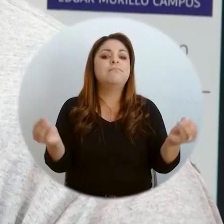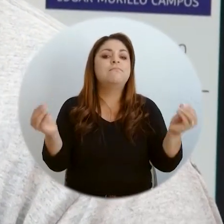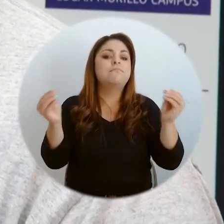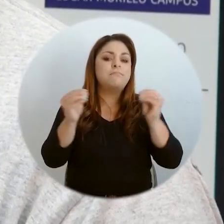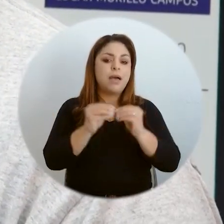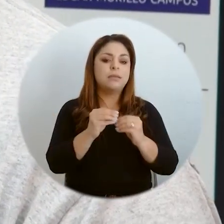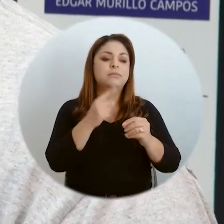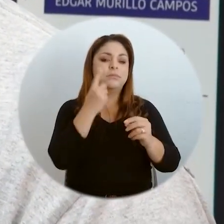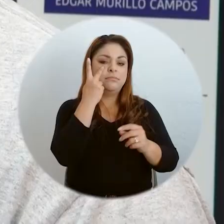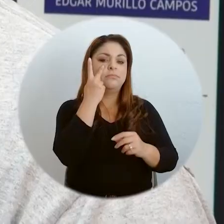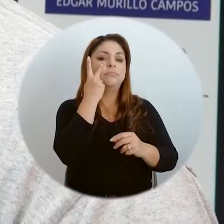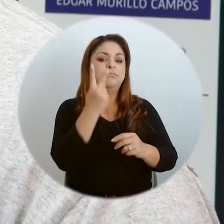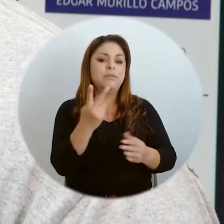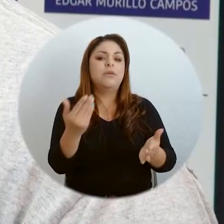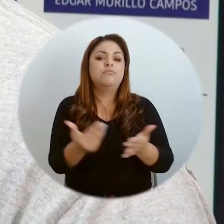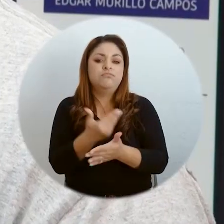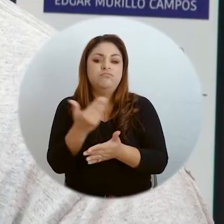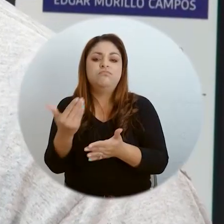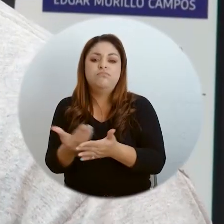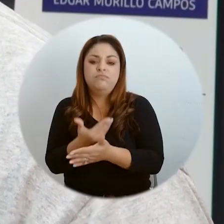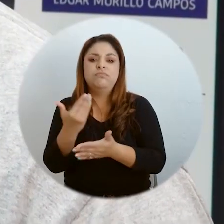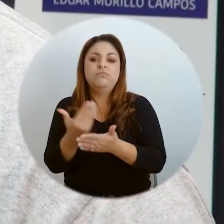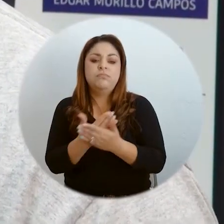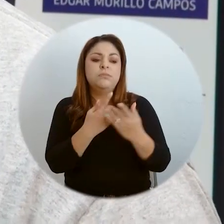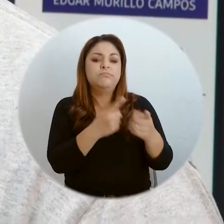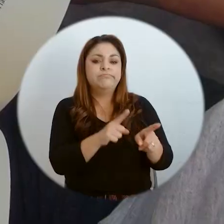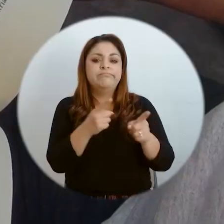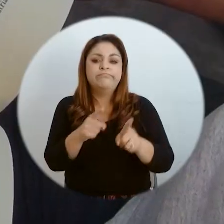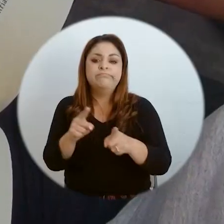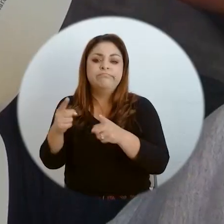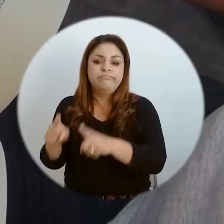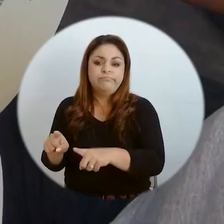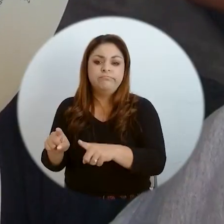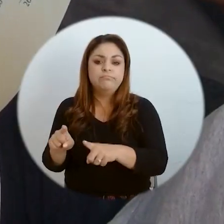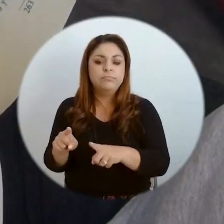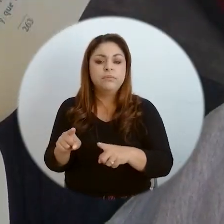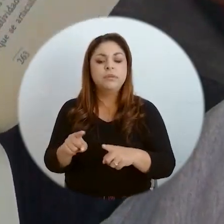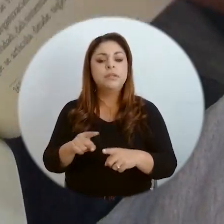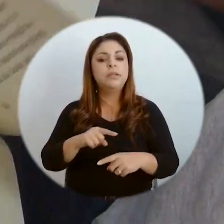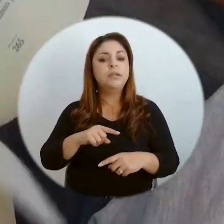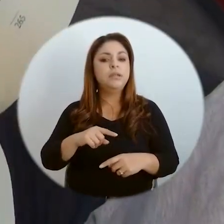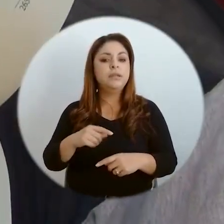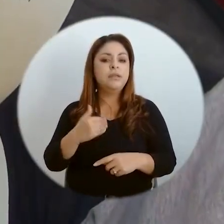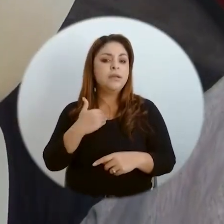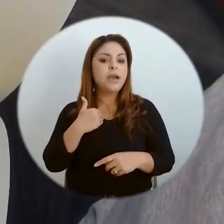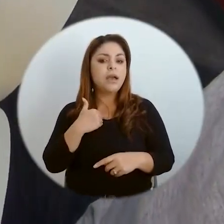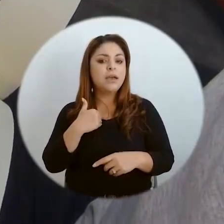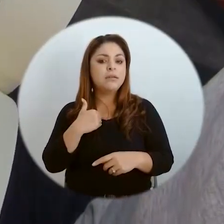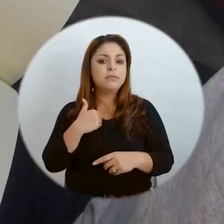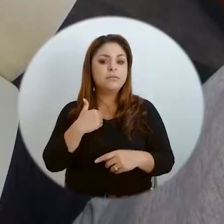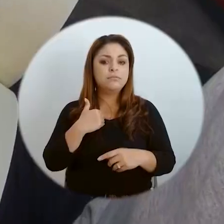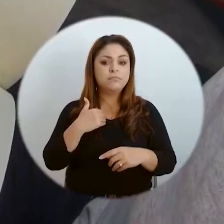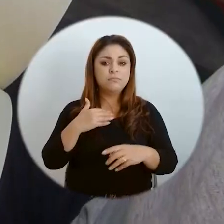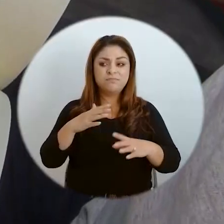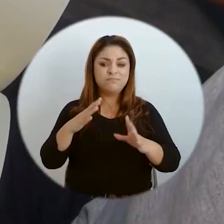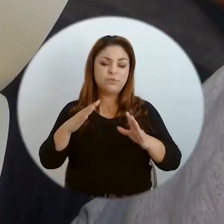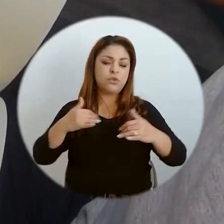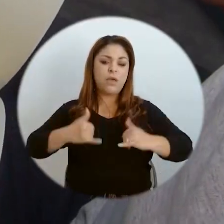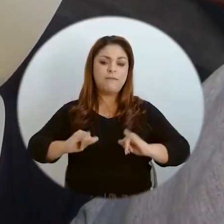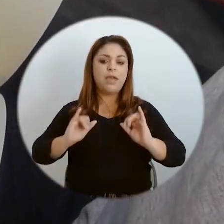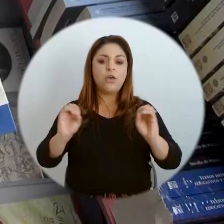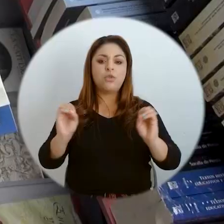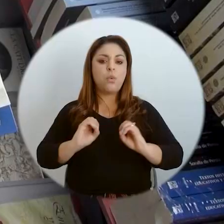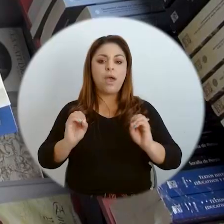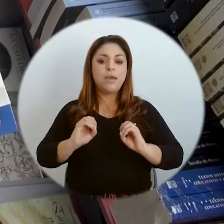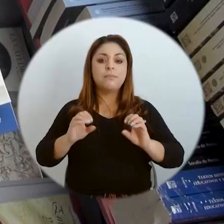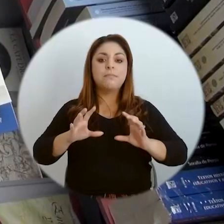En aquellos lugares en los cuales no han llegado al poder este tipo de posicionamientos ideológicos y políticos,